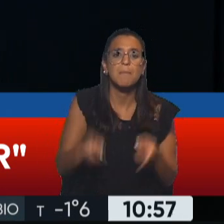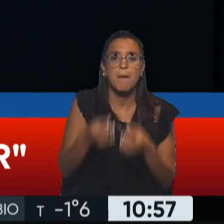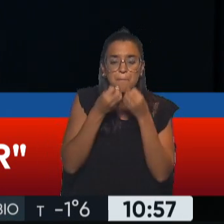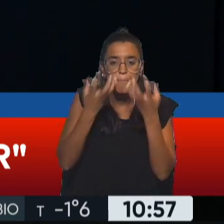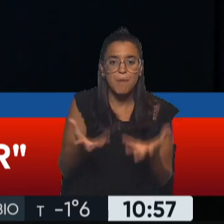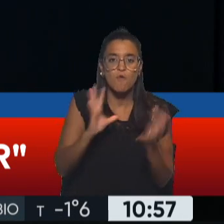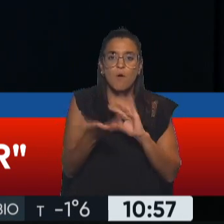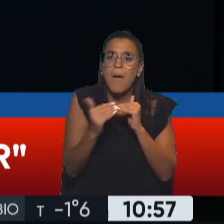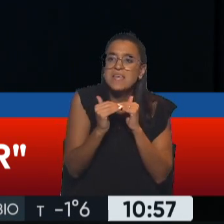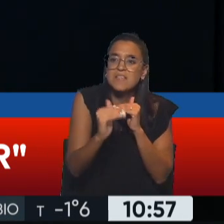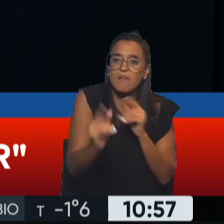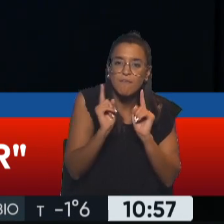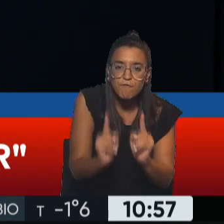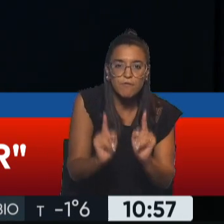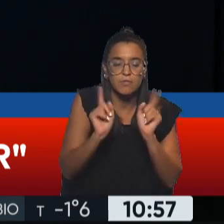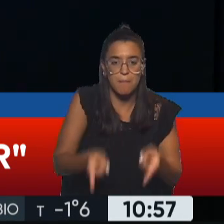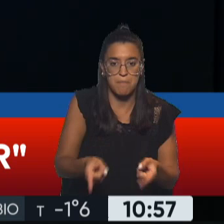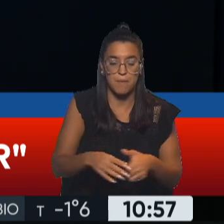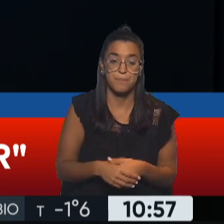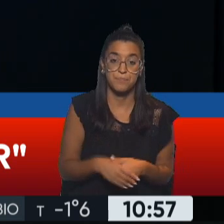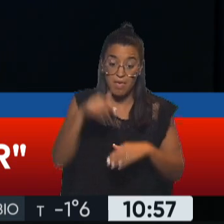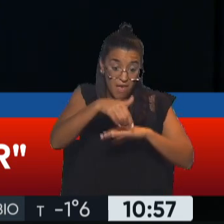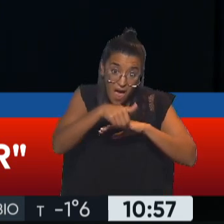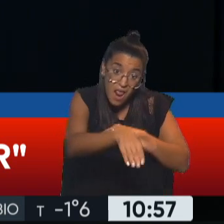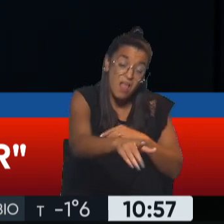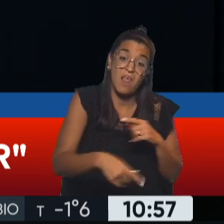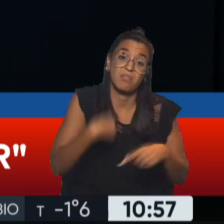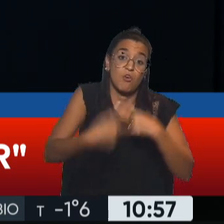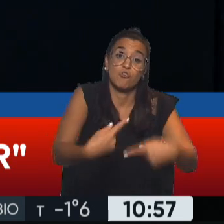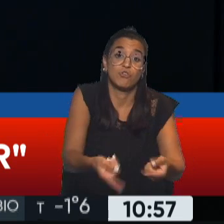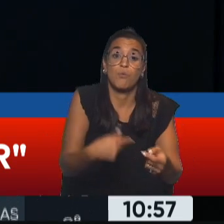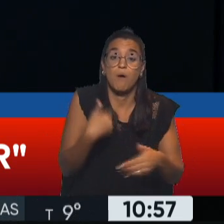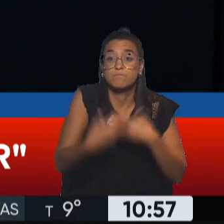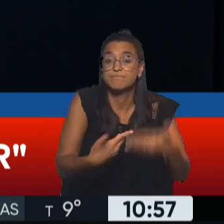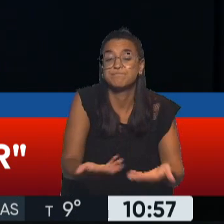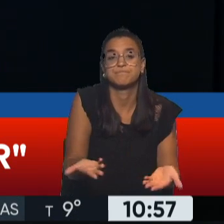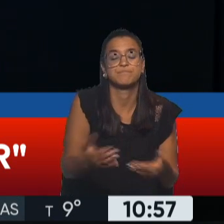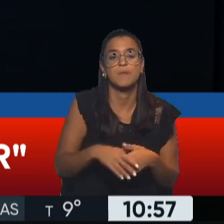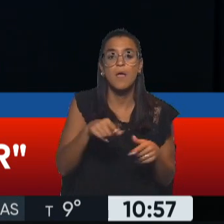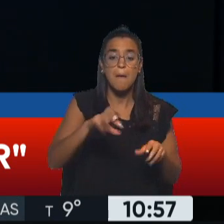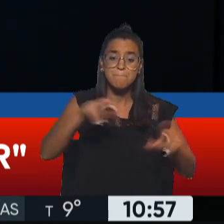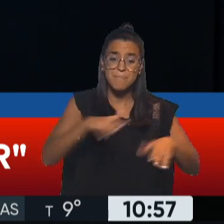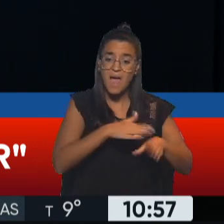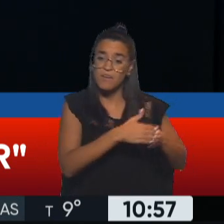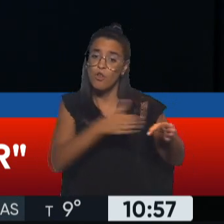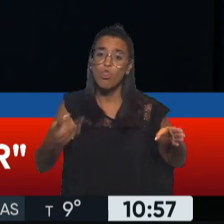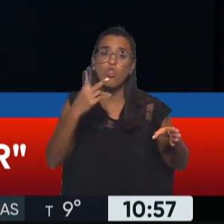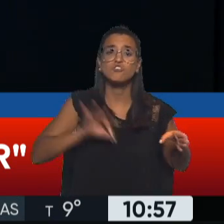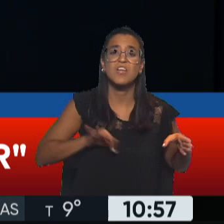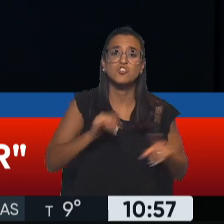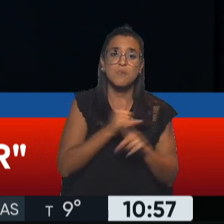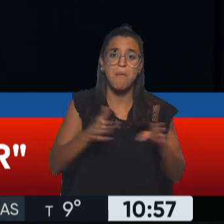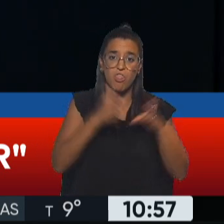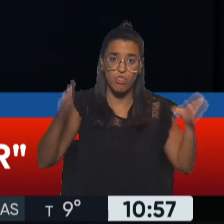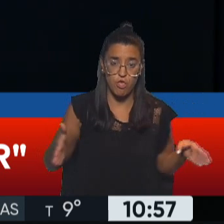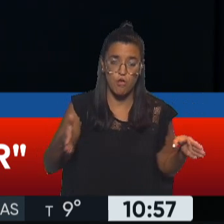condiciones de estabilidad. Y en adelante siguen otros pasos. El programa va a tener una duración de 2 años y medio y aún